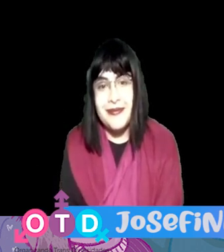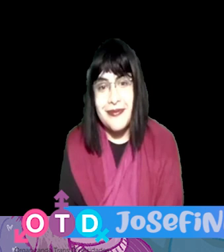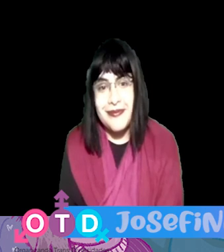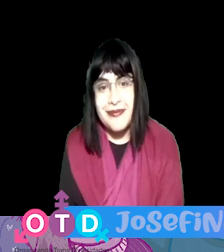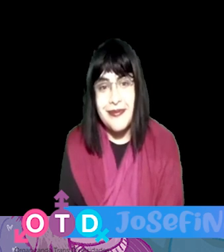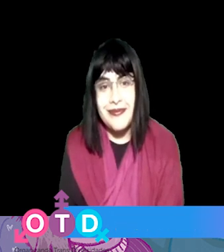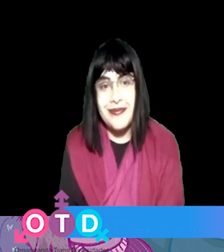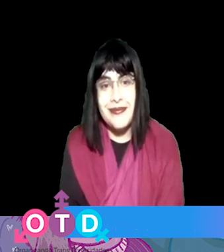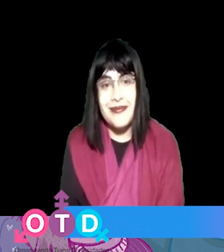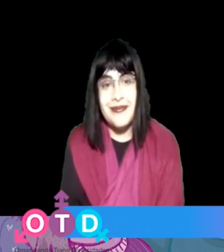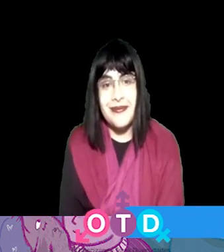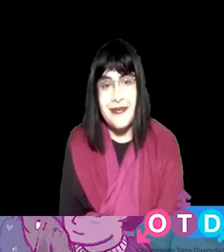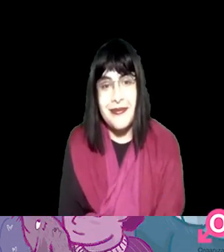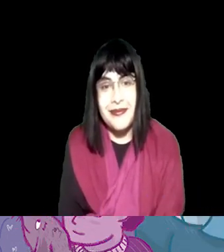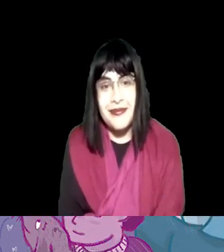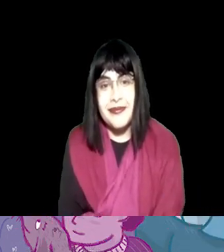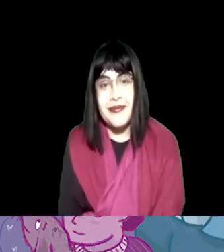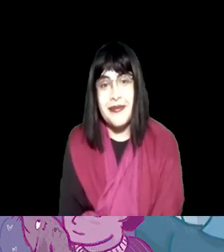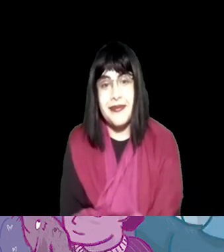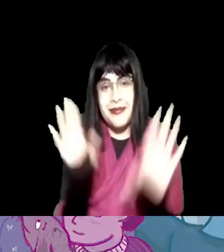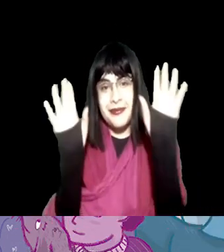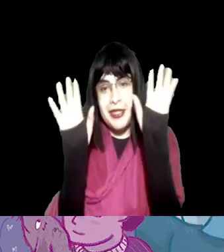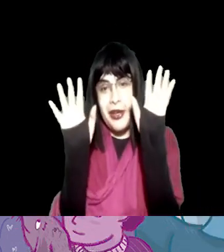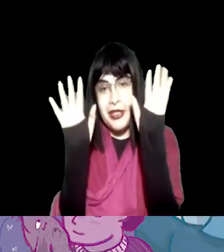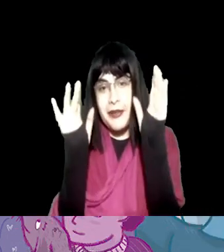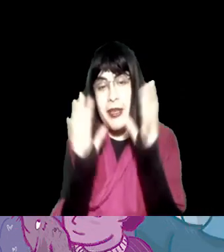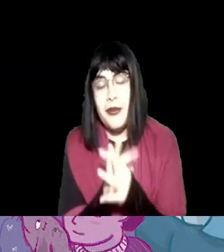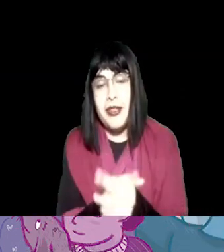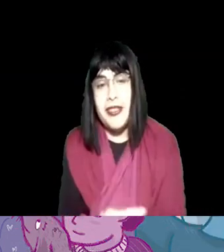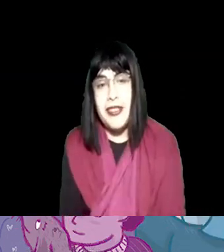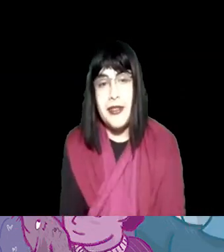gracias a ti también por este programa. Abrazos a la distancia.